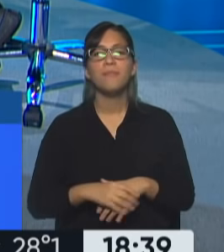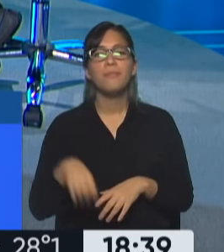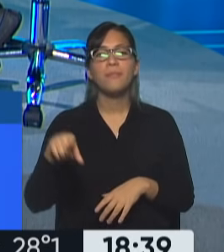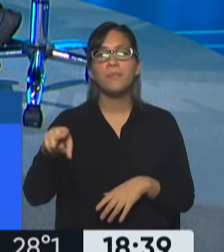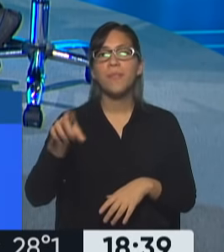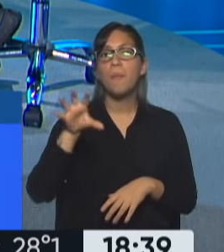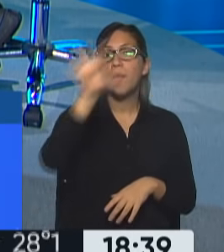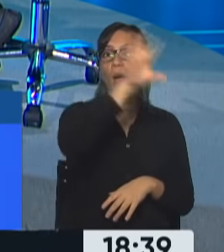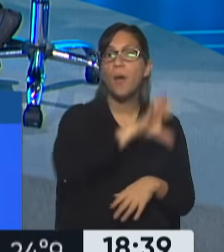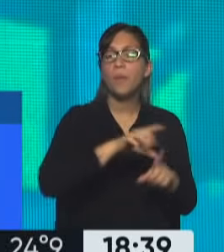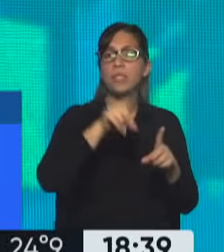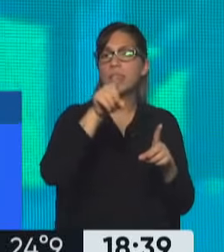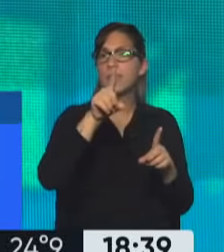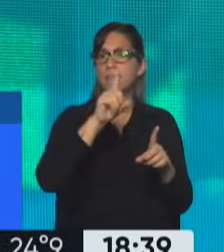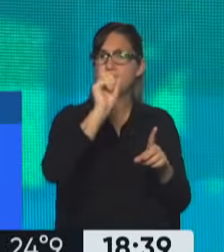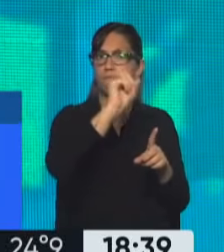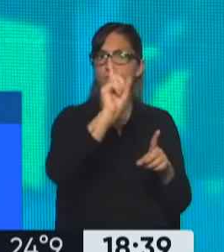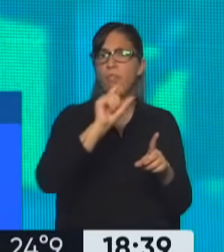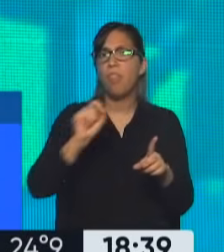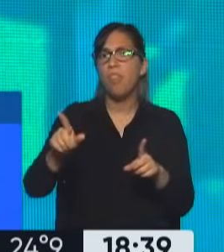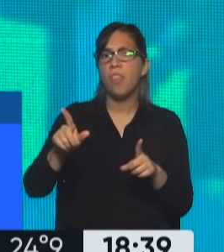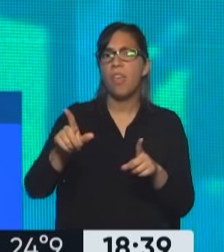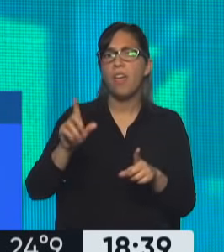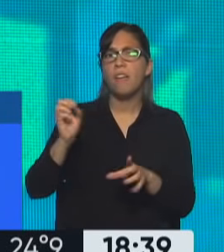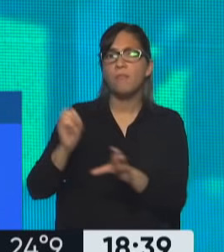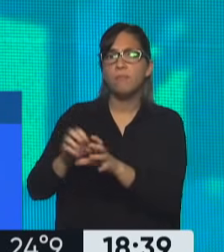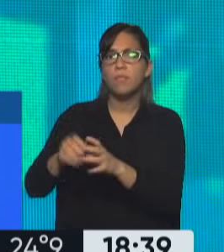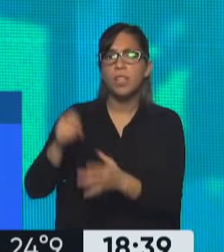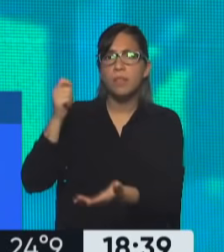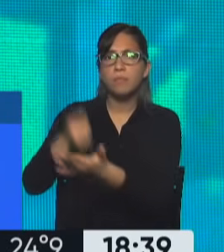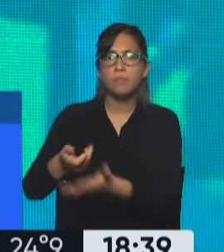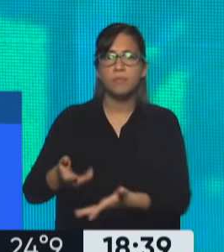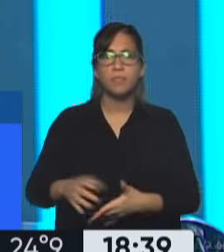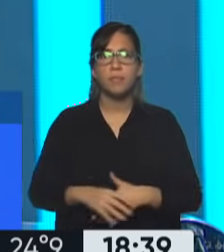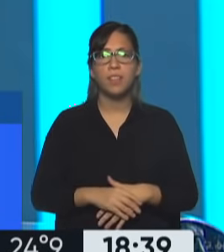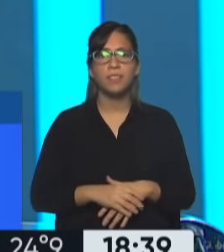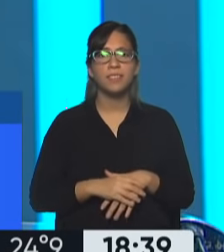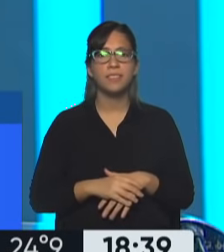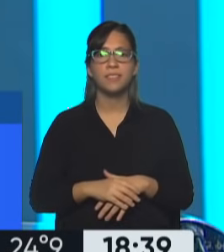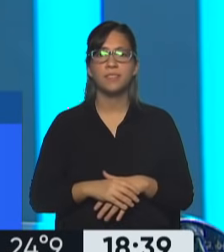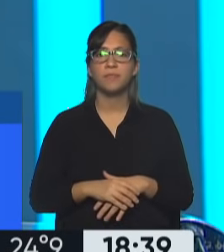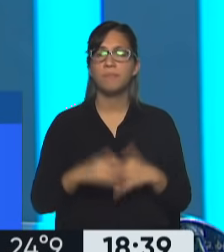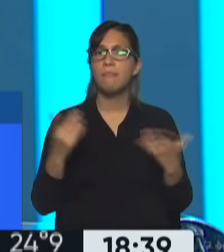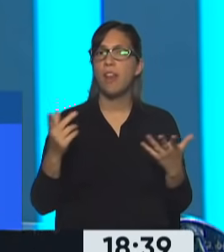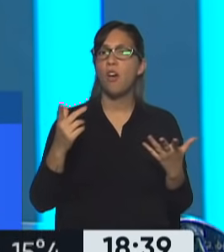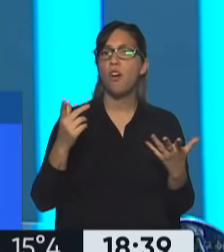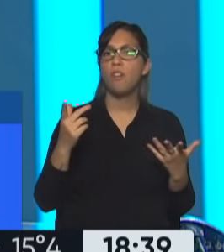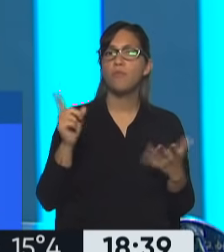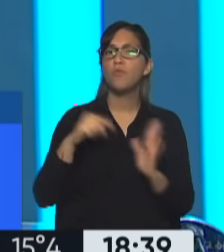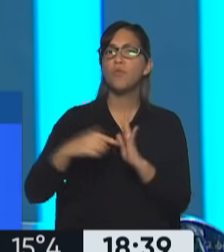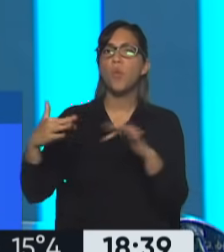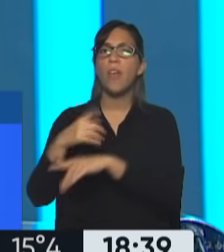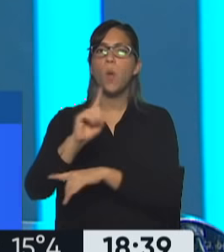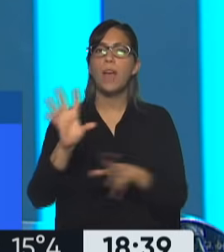las provincias, me parece que está bueno aclararlo, sino de los fondos que Nación tiene por coparticipación. Claro, porque en realidad Ciudad no es parte de la coparticipación. Ciudad no es parte